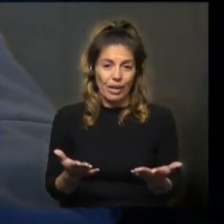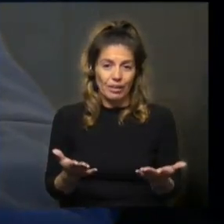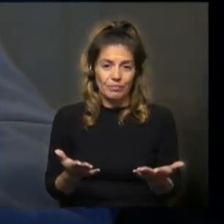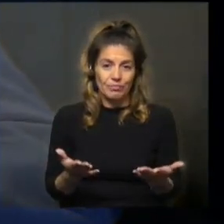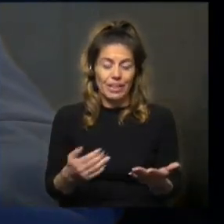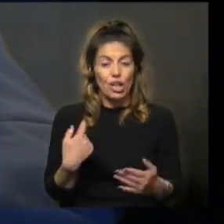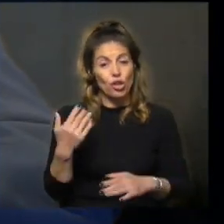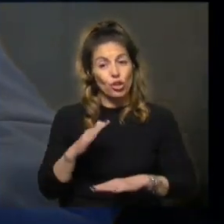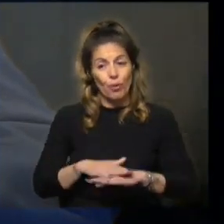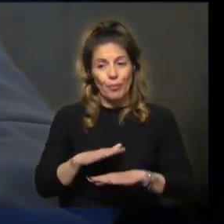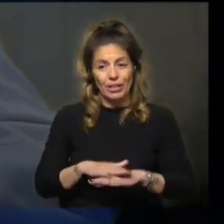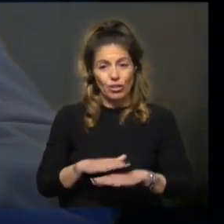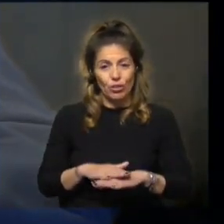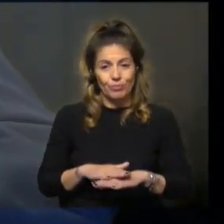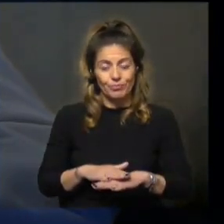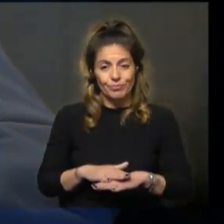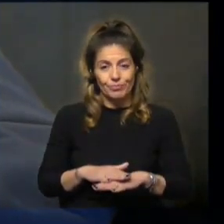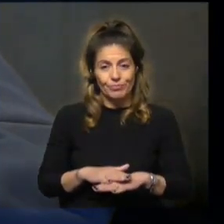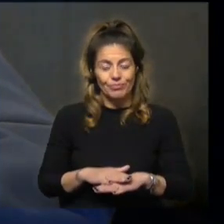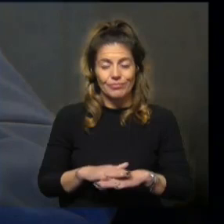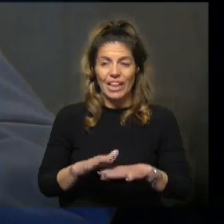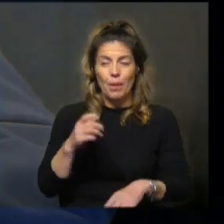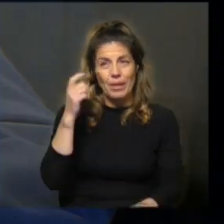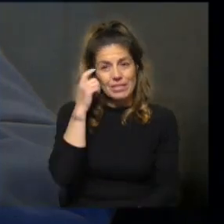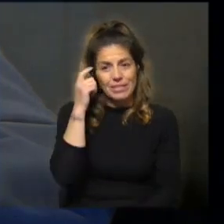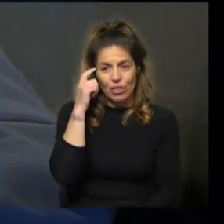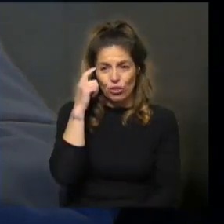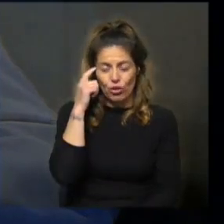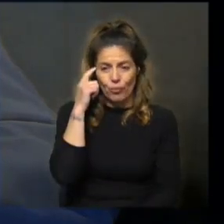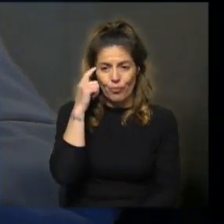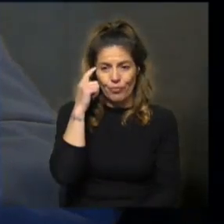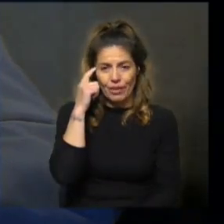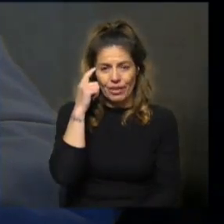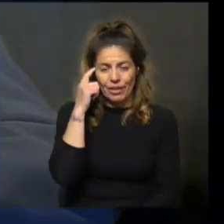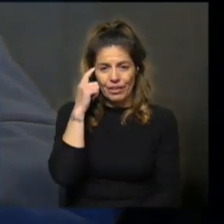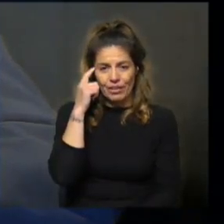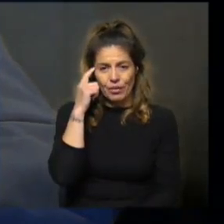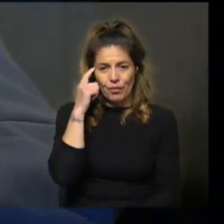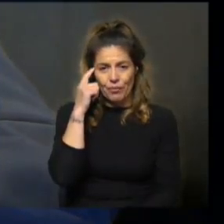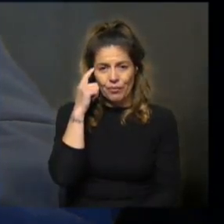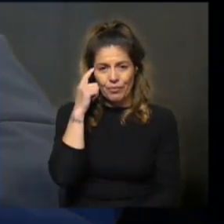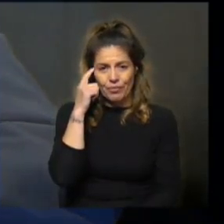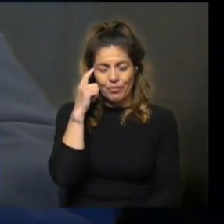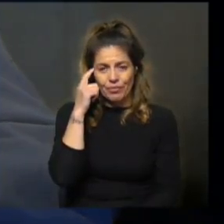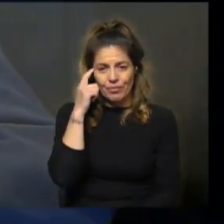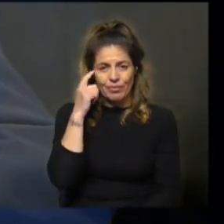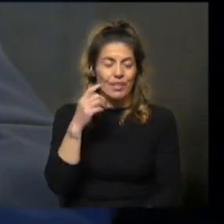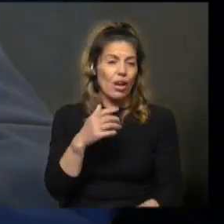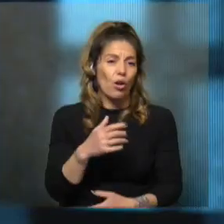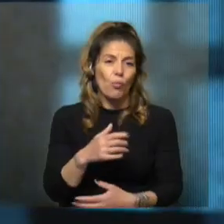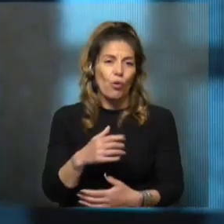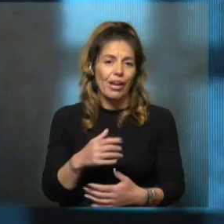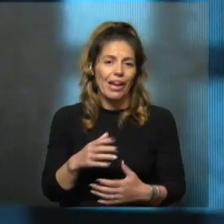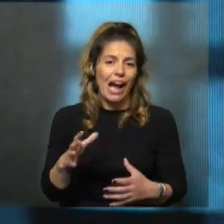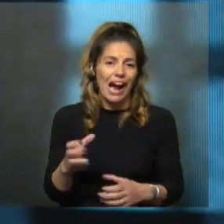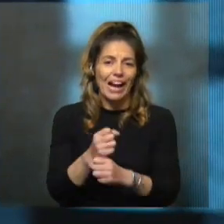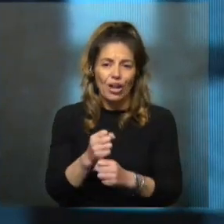otro momento me quedé pensando no abrazaron una idea Por esa